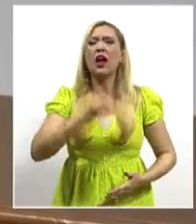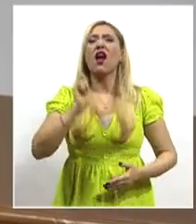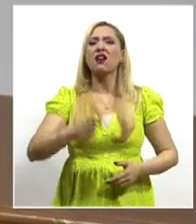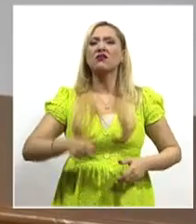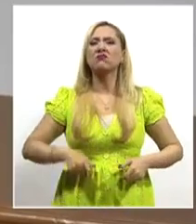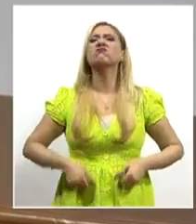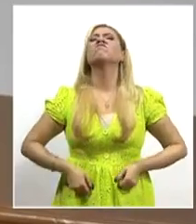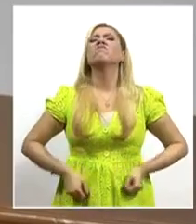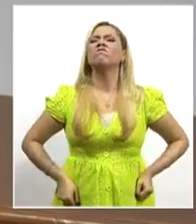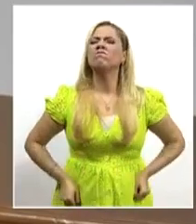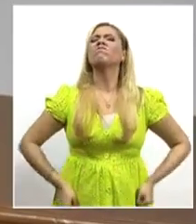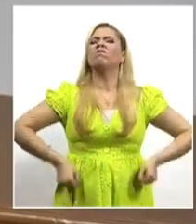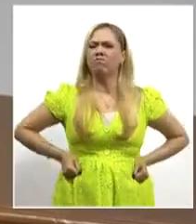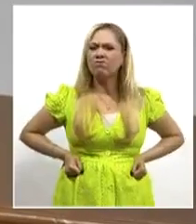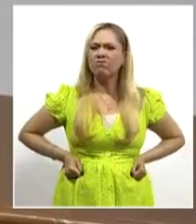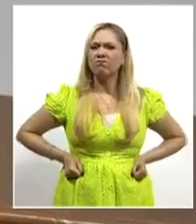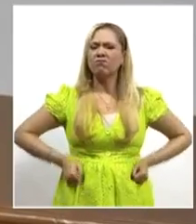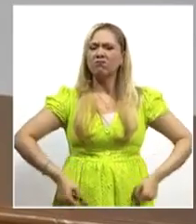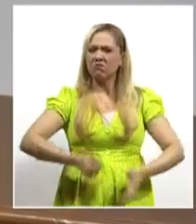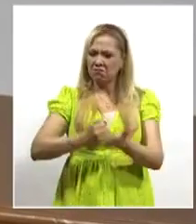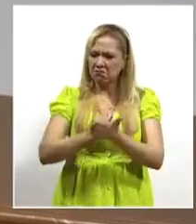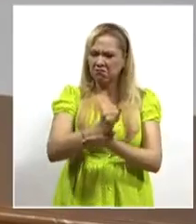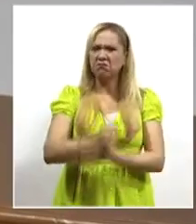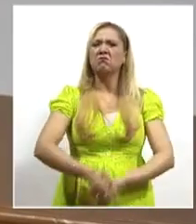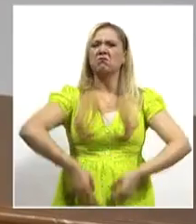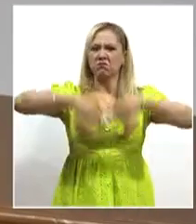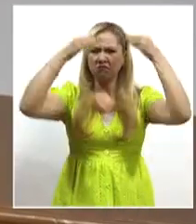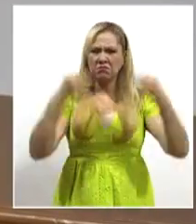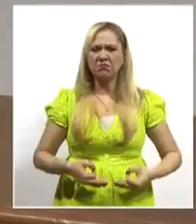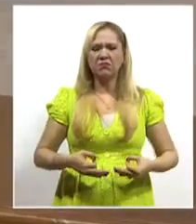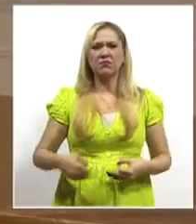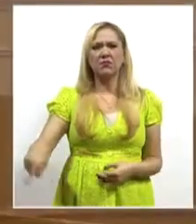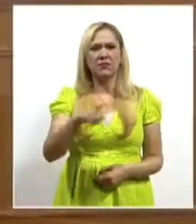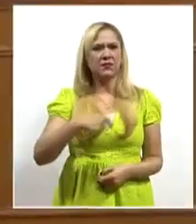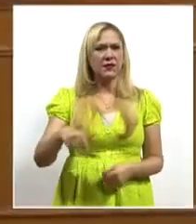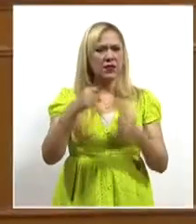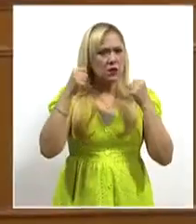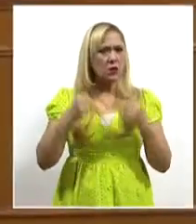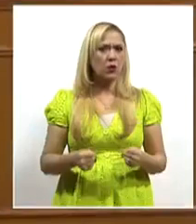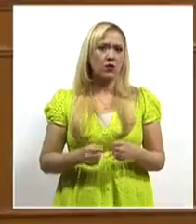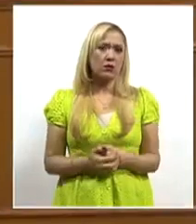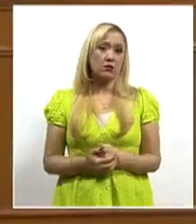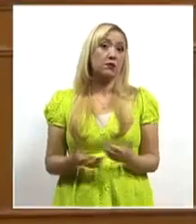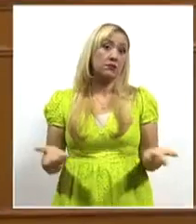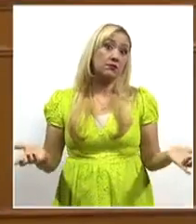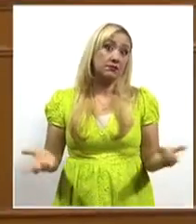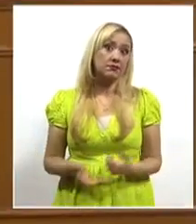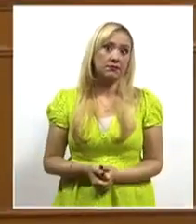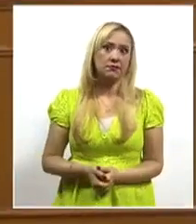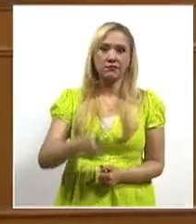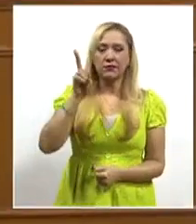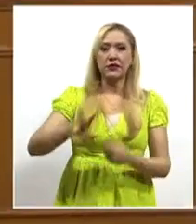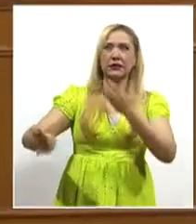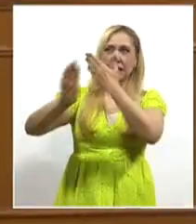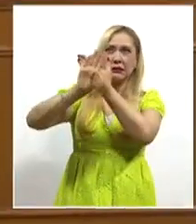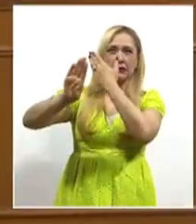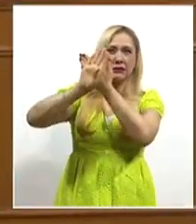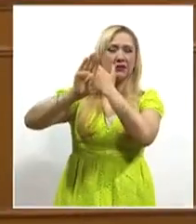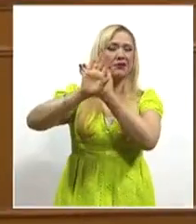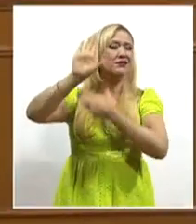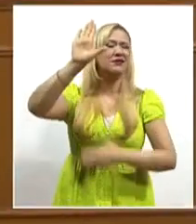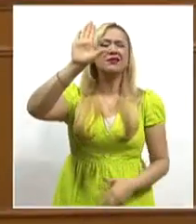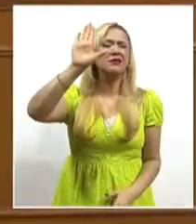compañeros, las consecuencias de nuestras decisiones. Añadieron que para combatir esos embates es fundamental evitar la